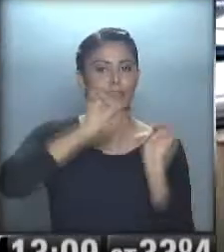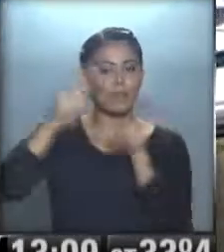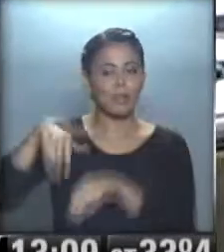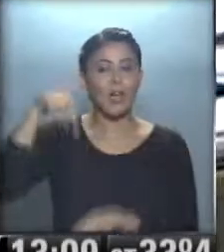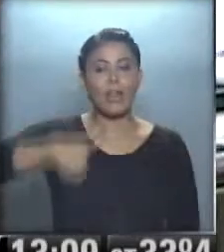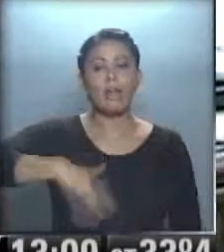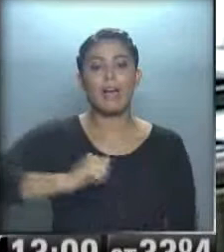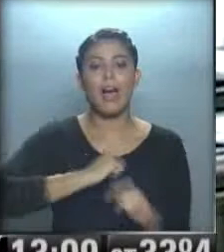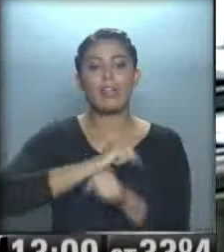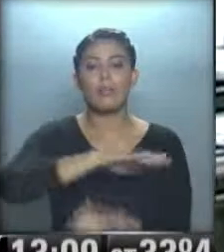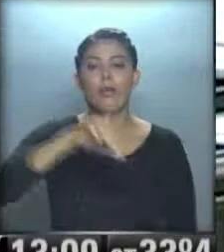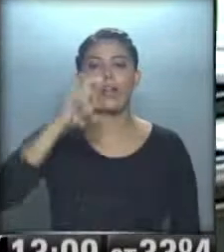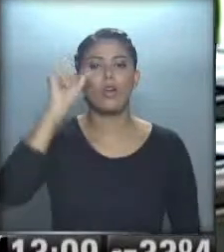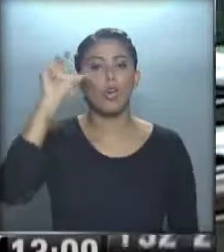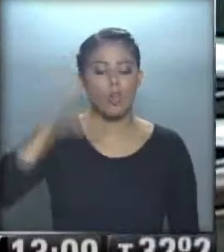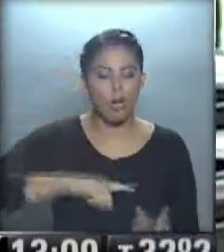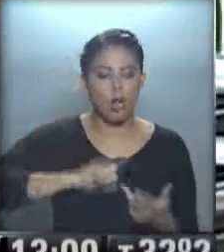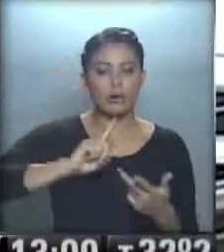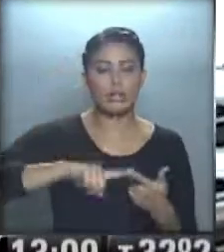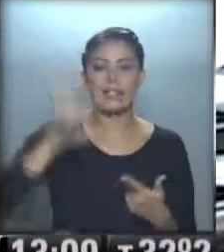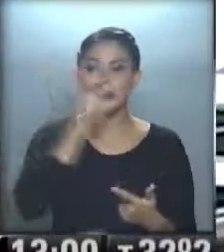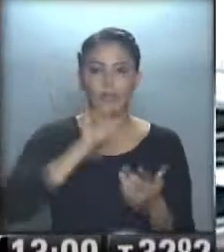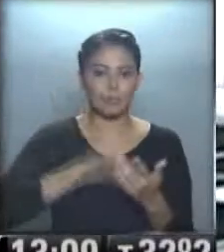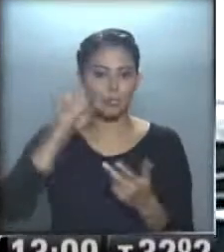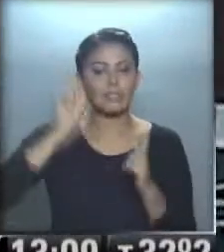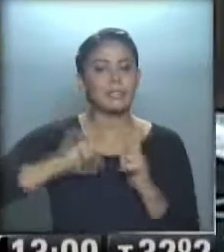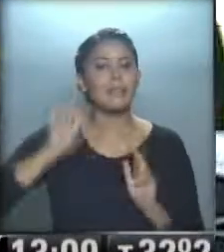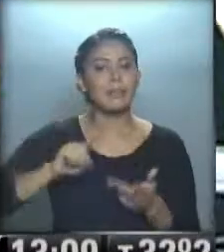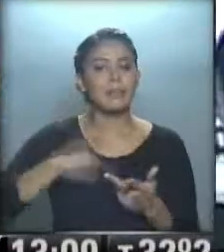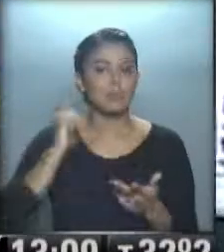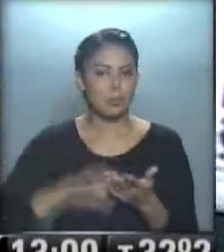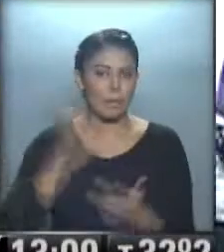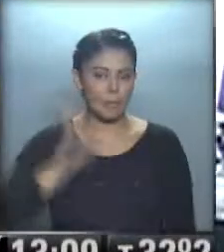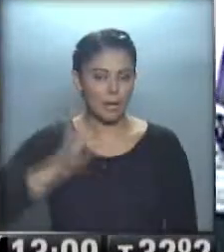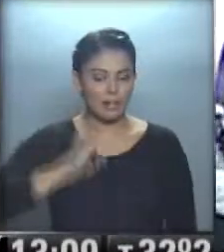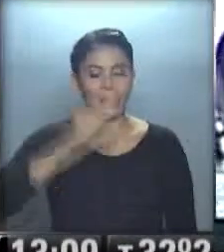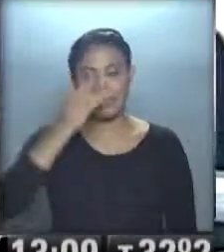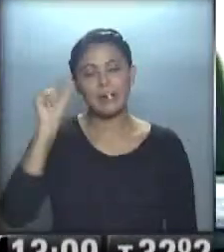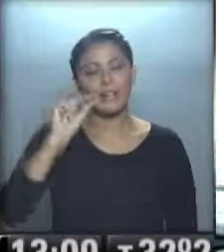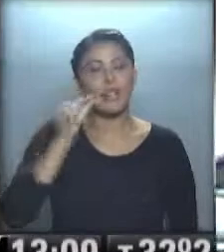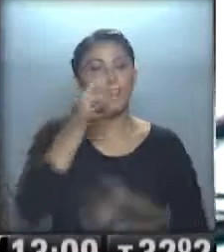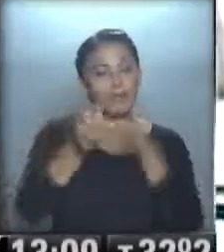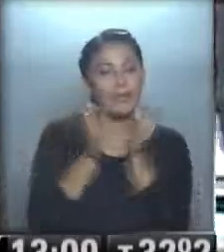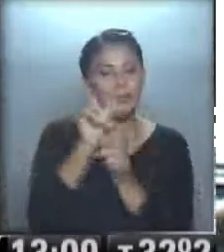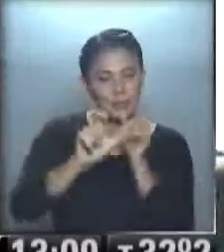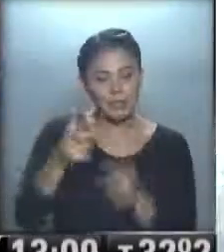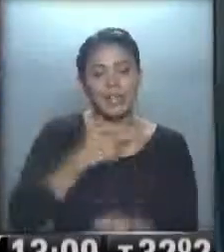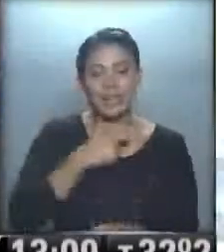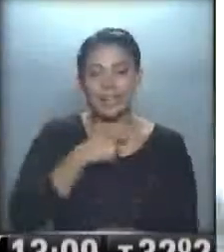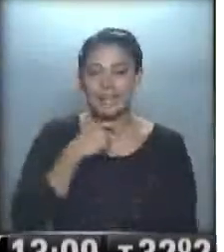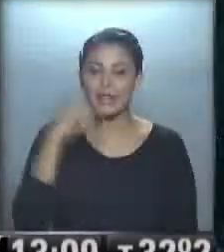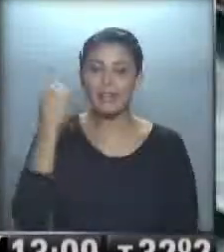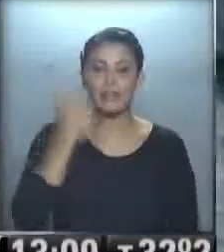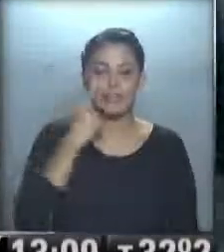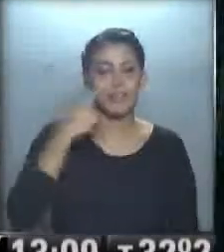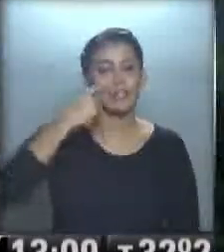a Colón, el de Resistencia y el de Paraná. En minutos nada más vamos a estar dialogando con los pasajeros que quieren vivir esta segunda